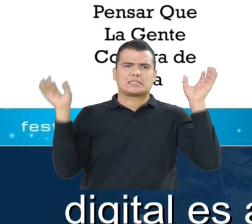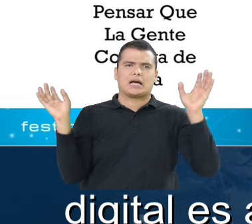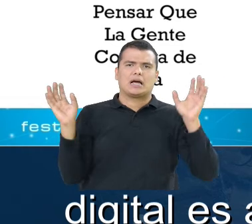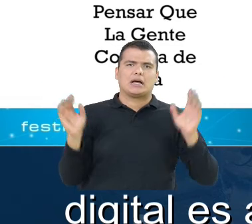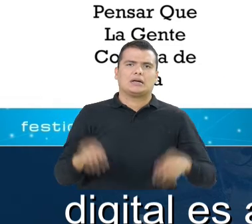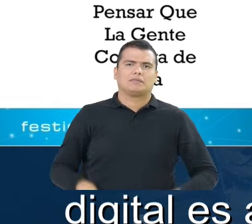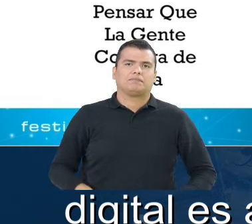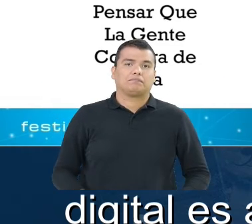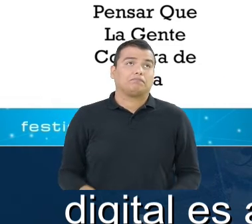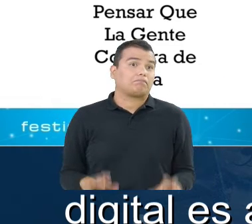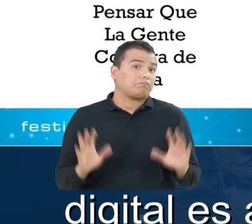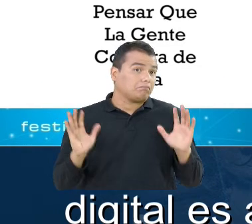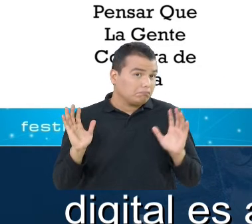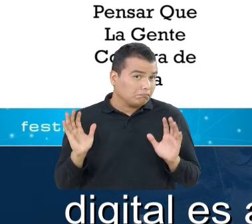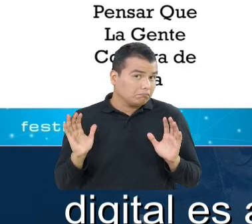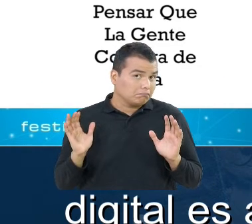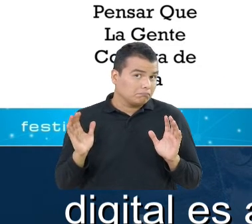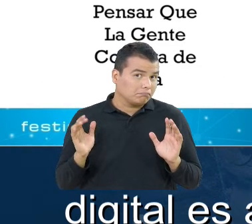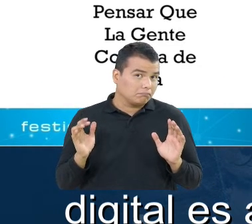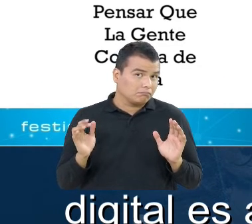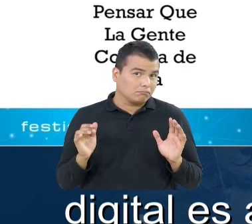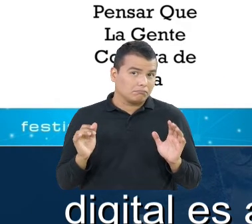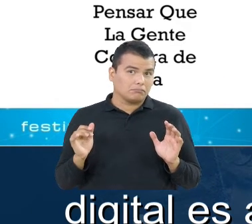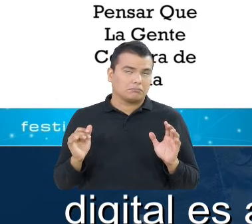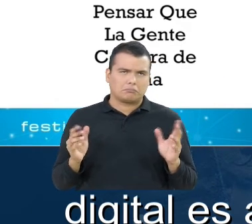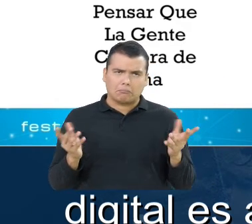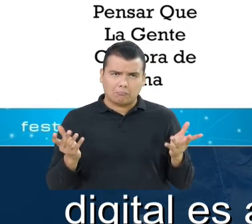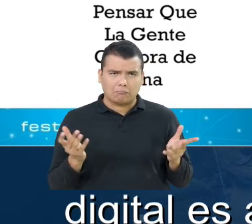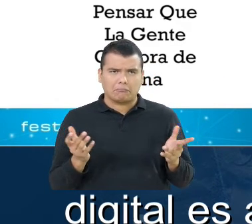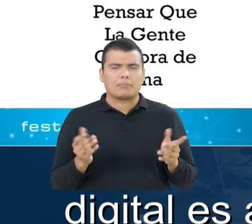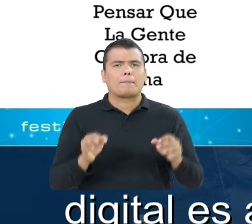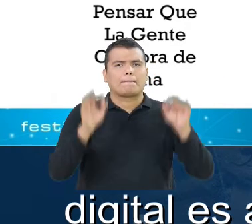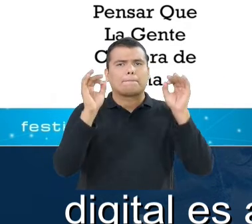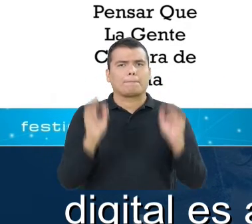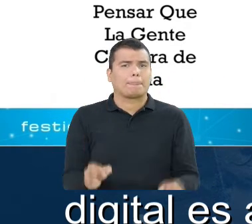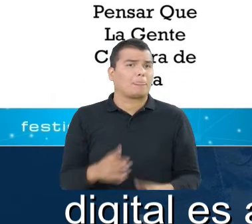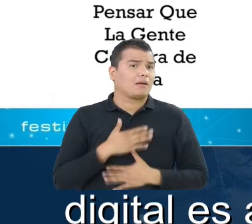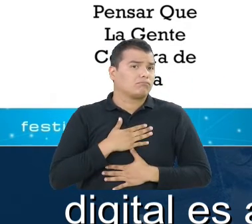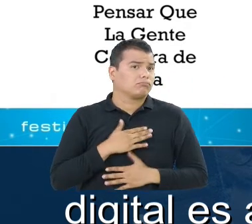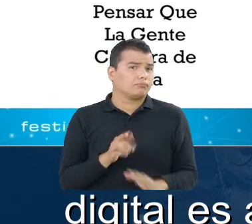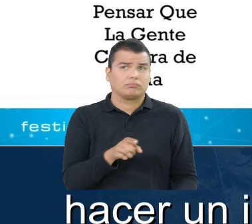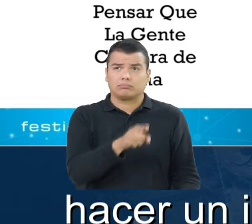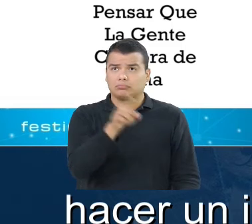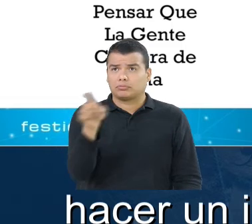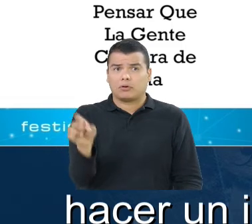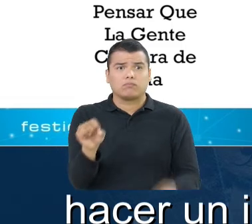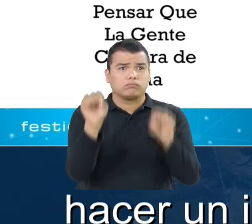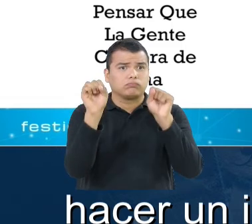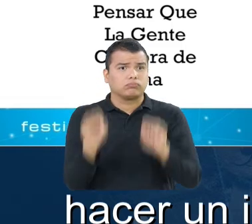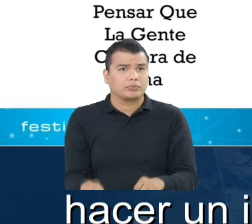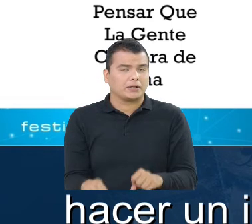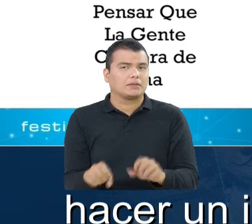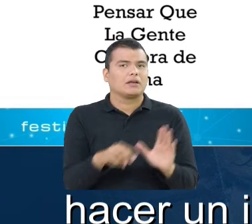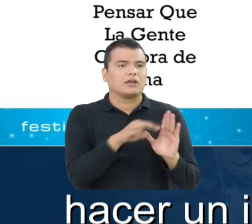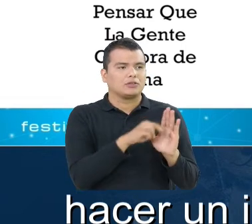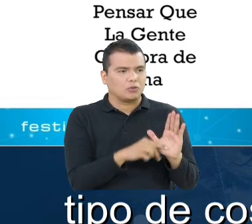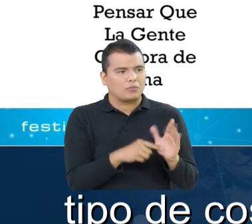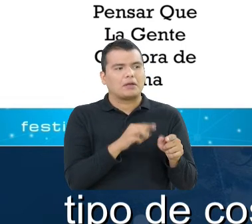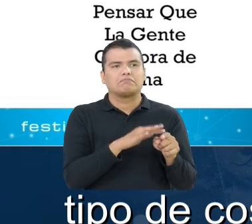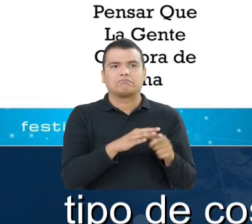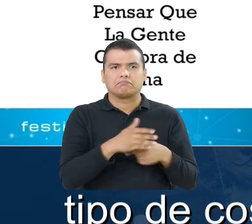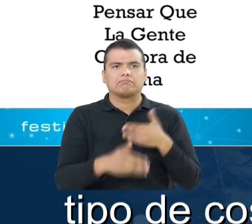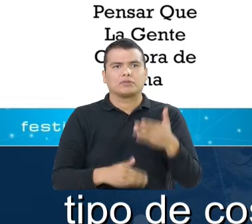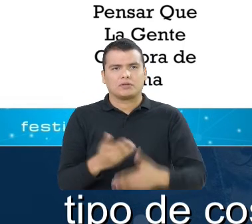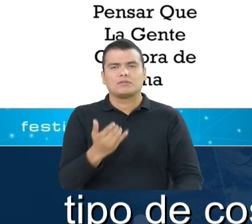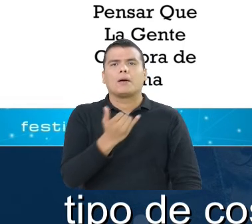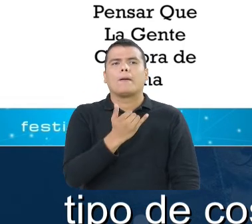una super maestría en este tipo de cosas. Y no, ya lo puede hacer cualquier persona bajo unos estándares que voy a tratar de decirles algunos